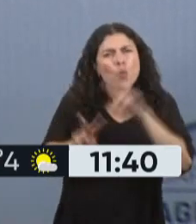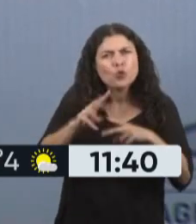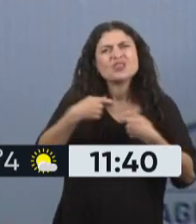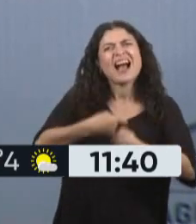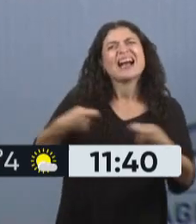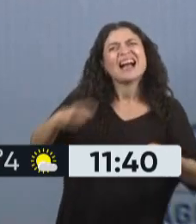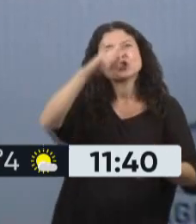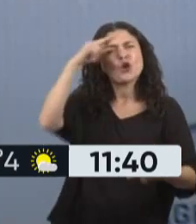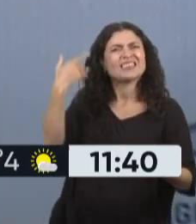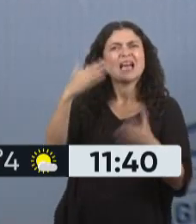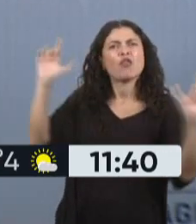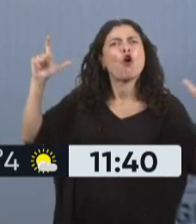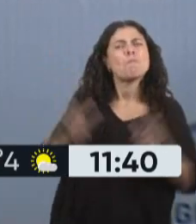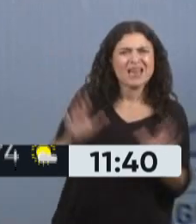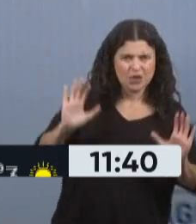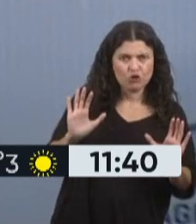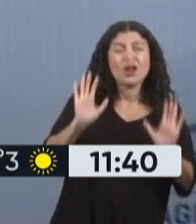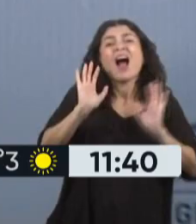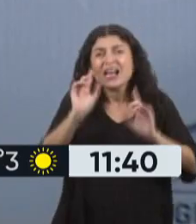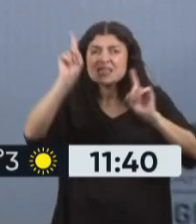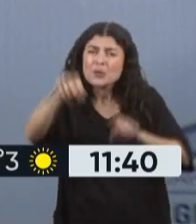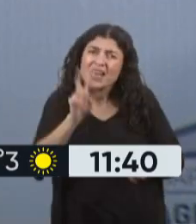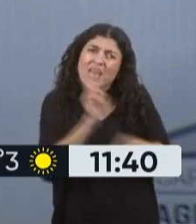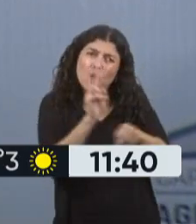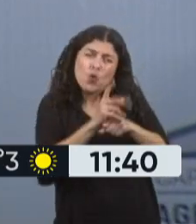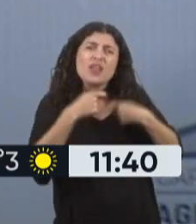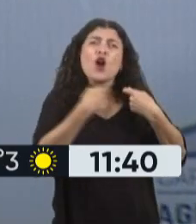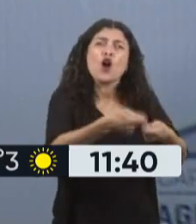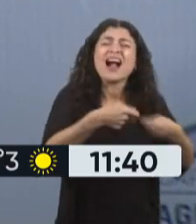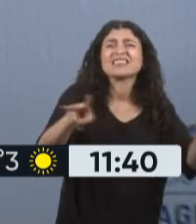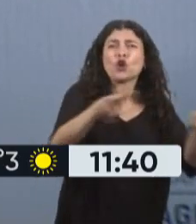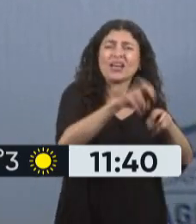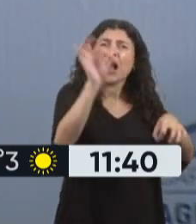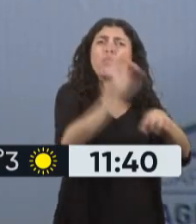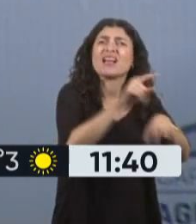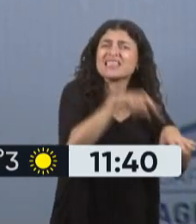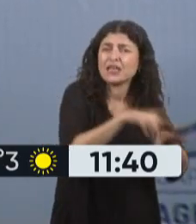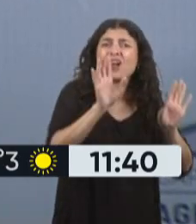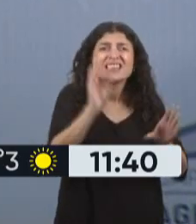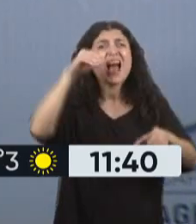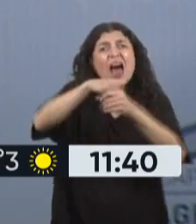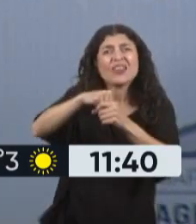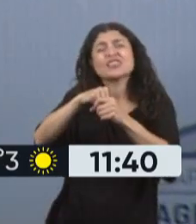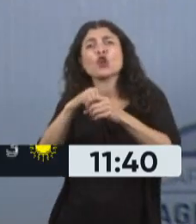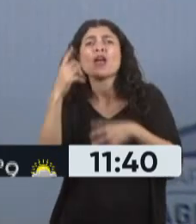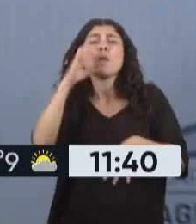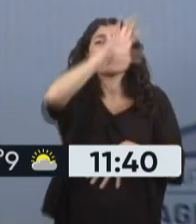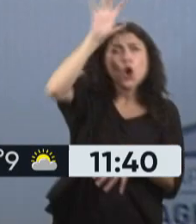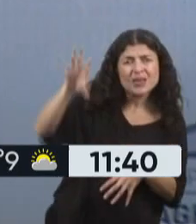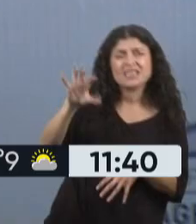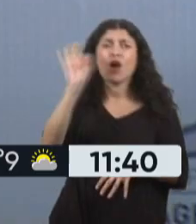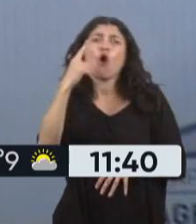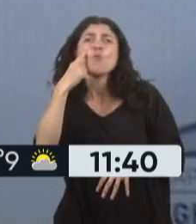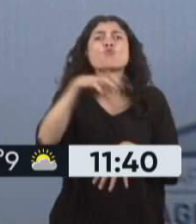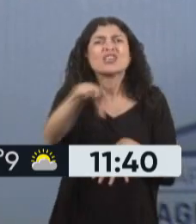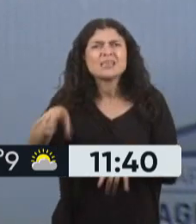posible, para así acrecentar el superávit. Y esto mismo debe ser hecho en las provincias y en los municipios, no solo a nivel nacional. La